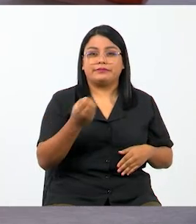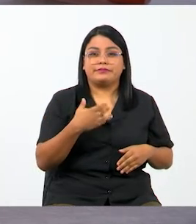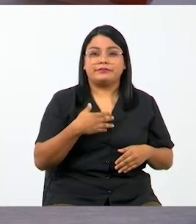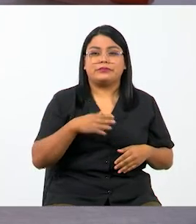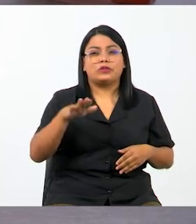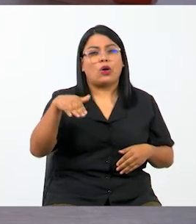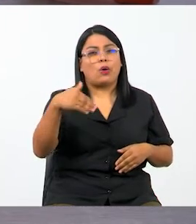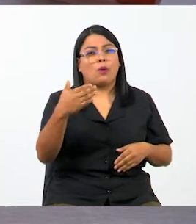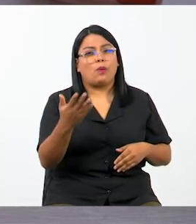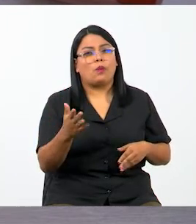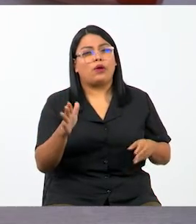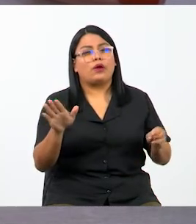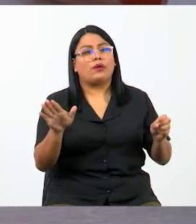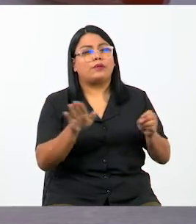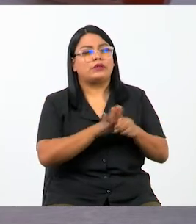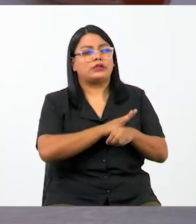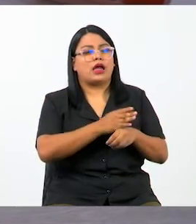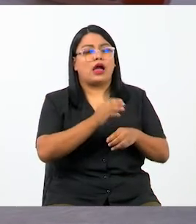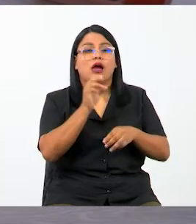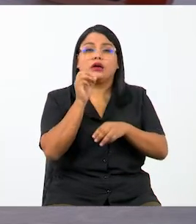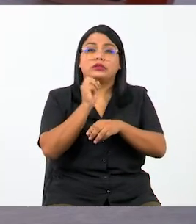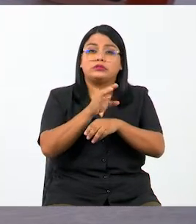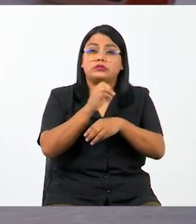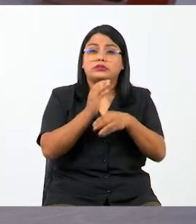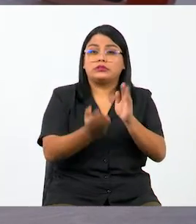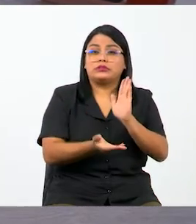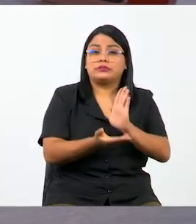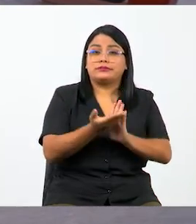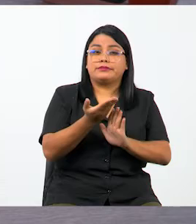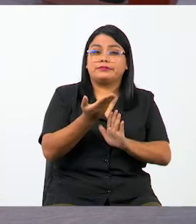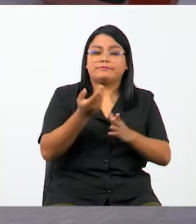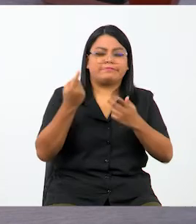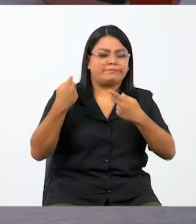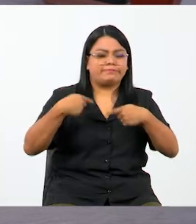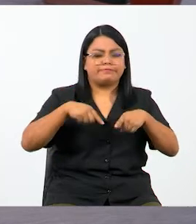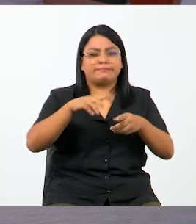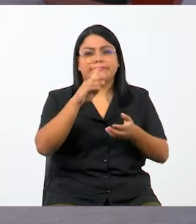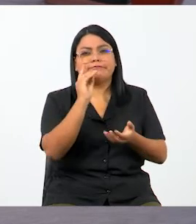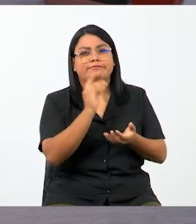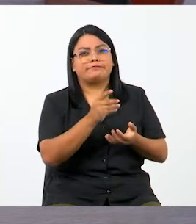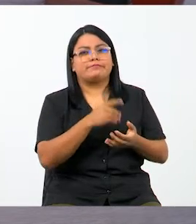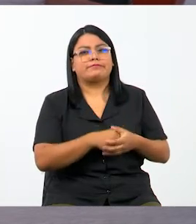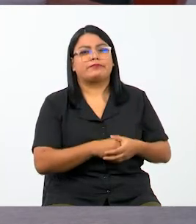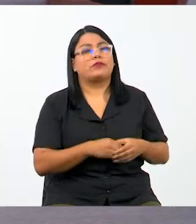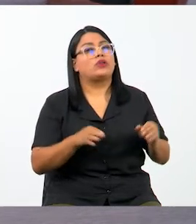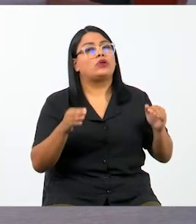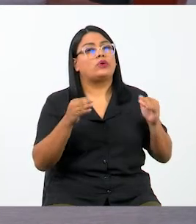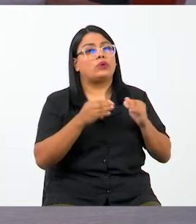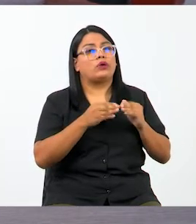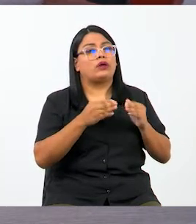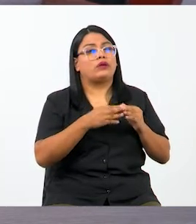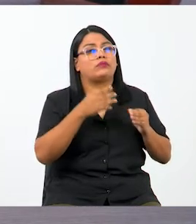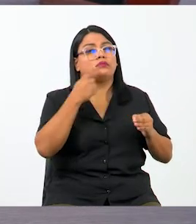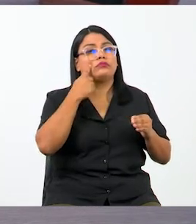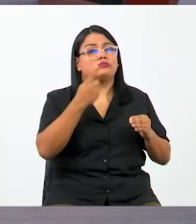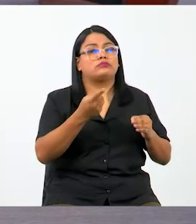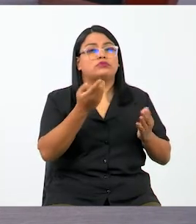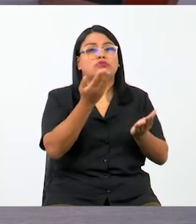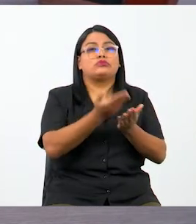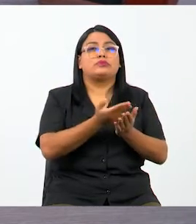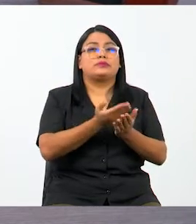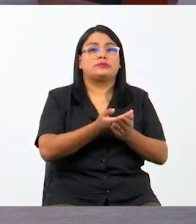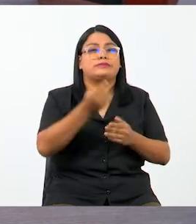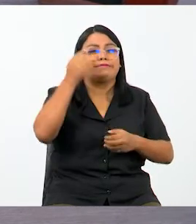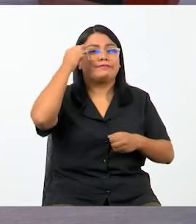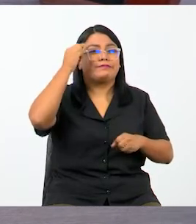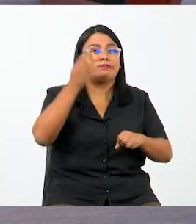sugerencias para el desarrollo de toda la secuencia didáctica, también encontraremos el propósito de la anticipación, de la construcción